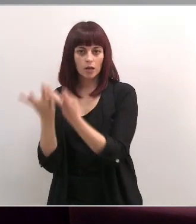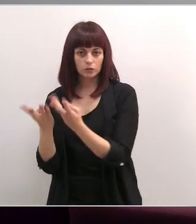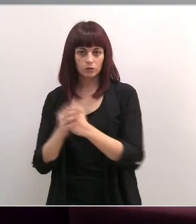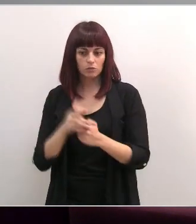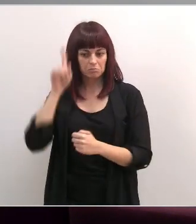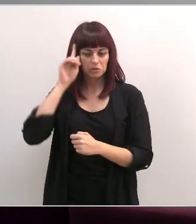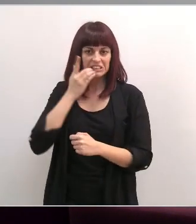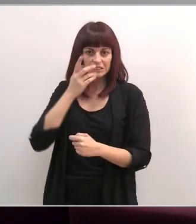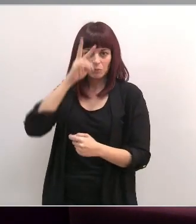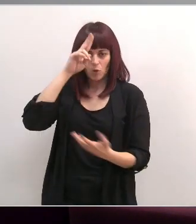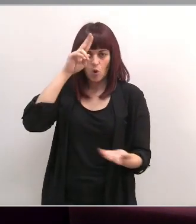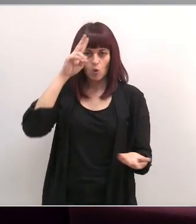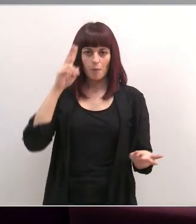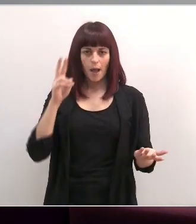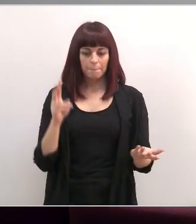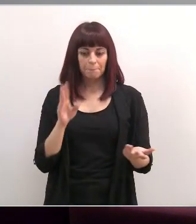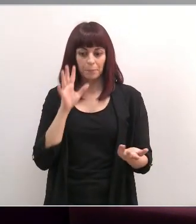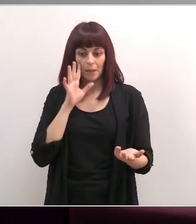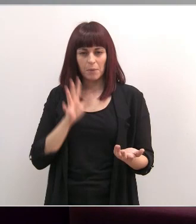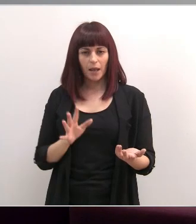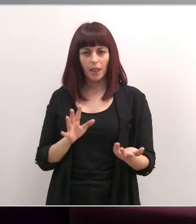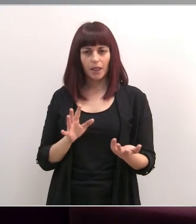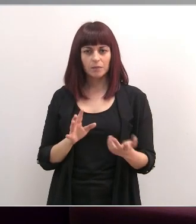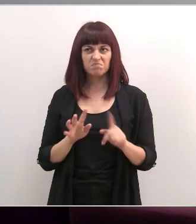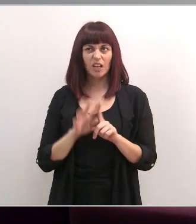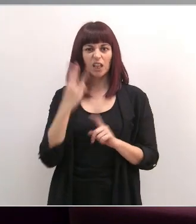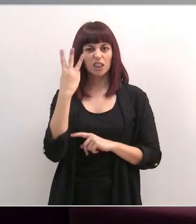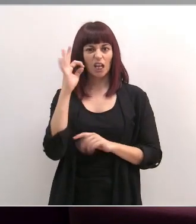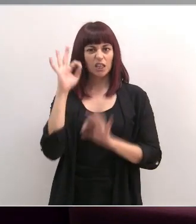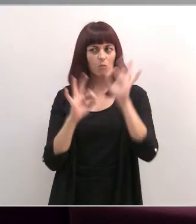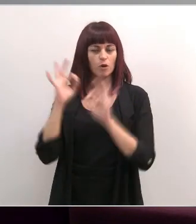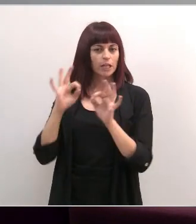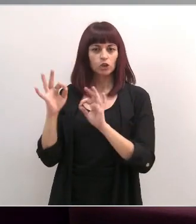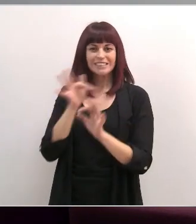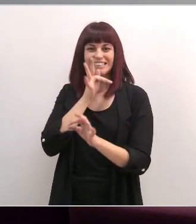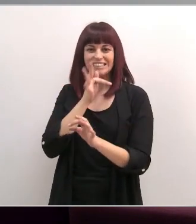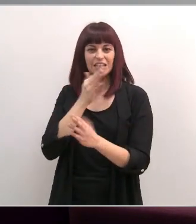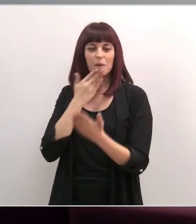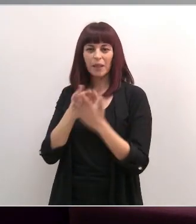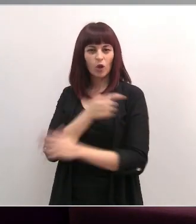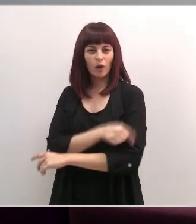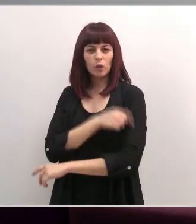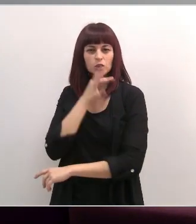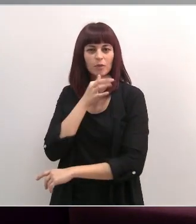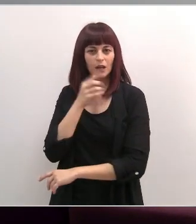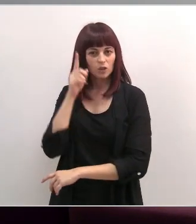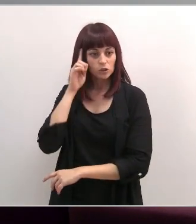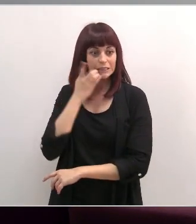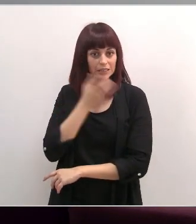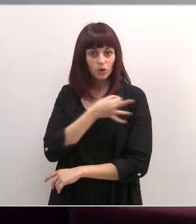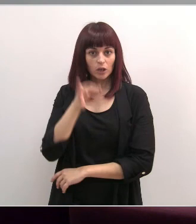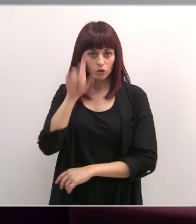sé si les preocupa que, bueno, parece que no sé si era como un 30% o algo así, de que todavía no había solicitado, no sé si eso es correcto, y